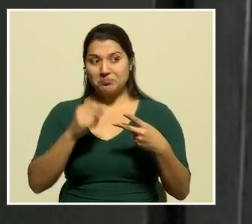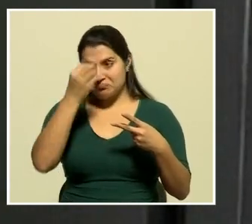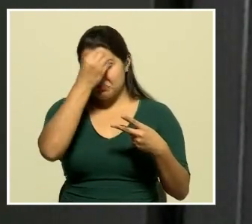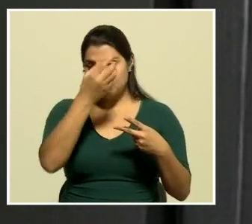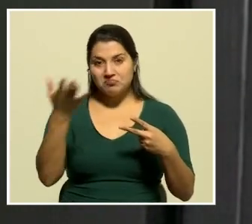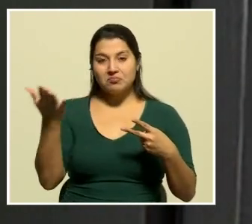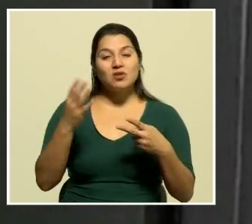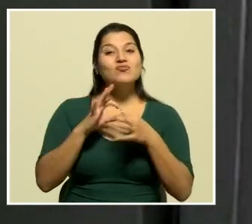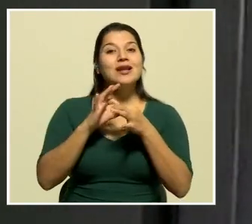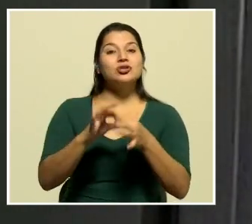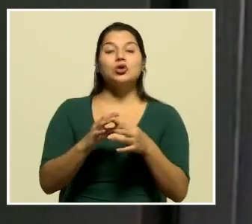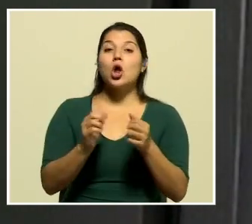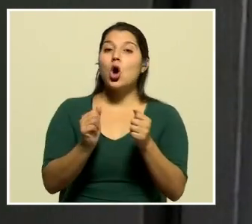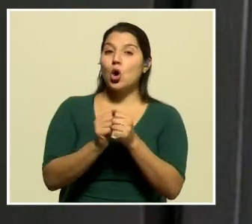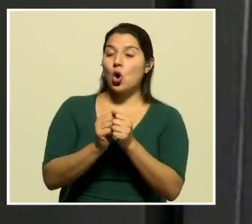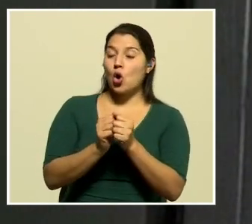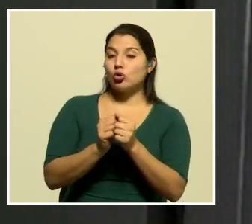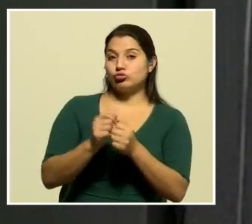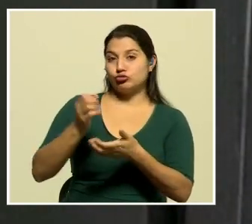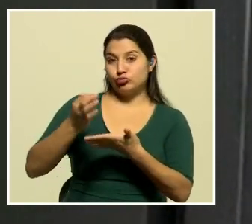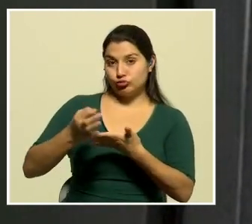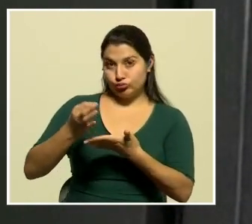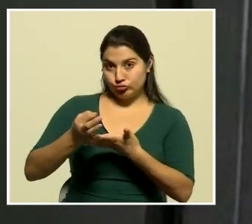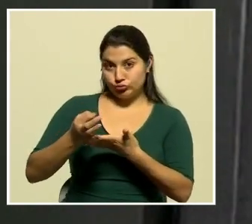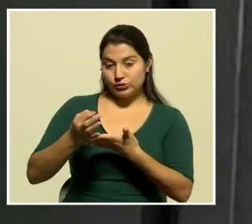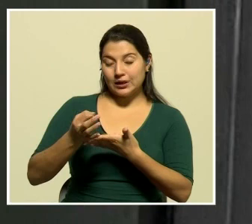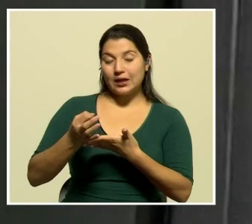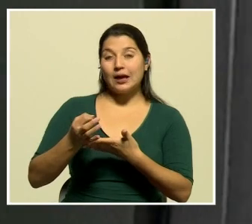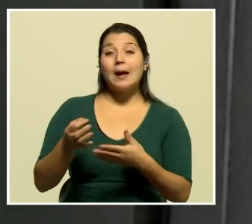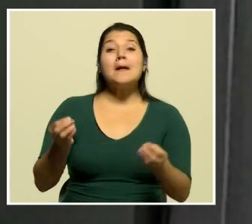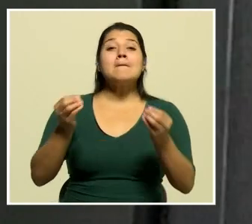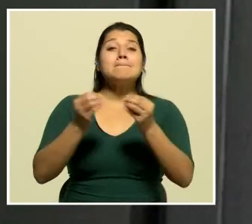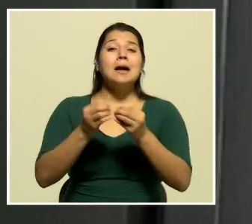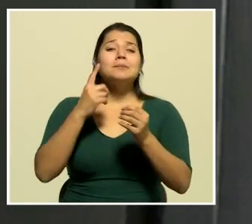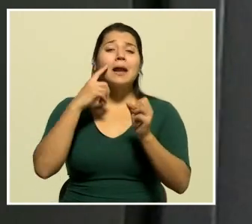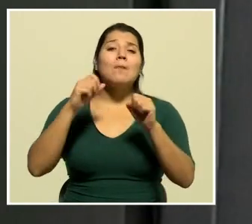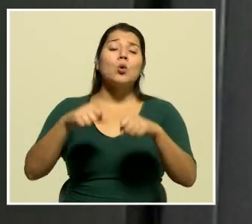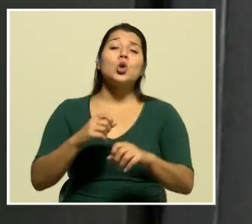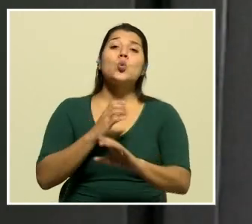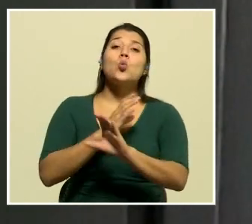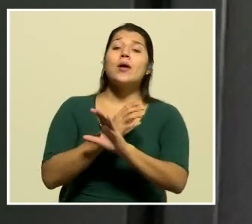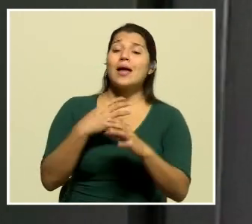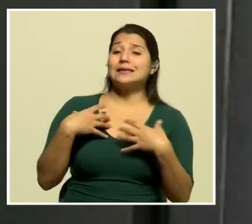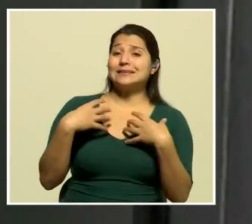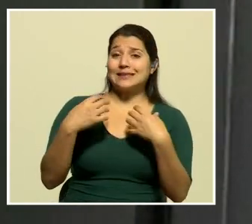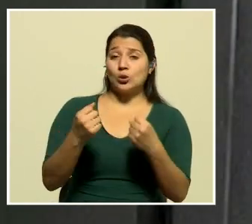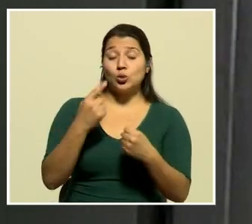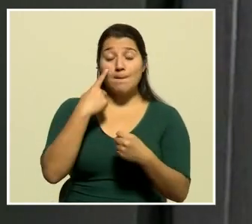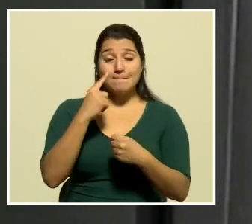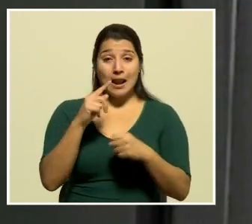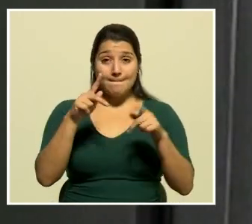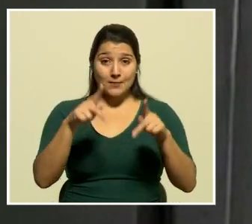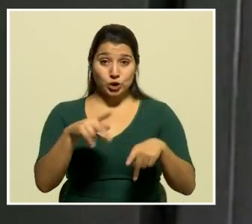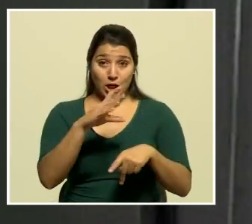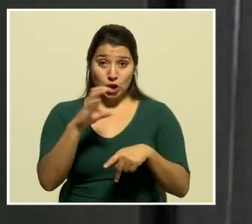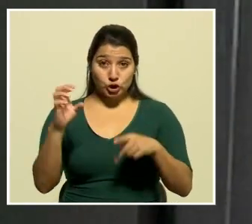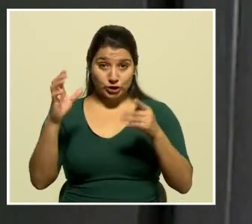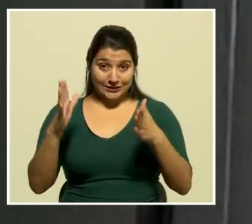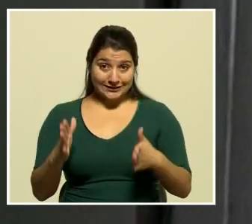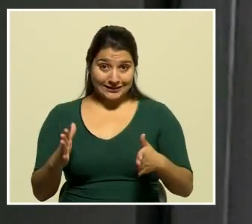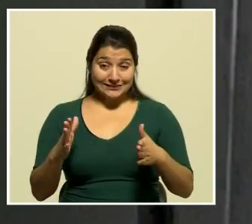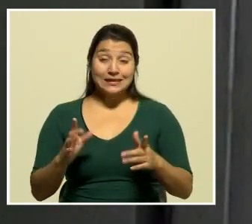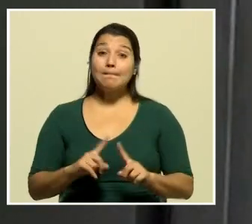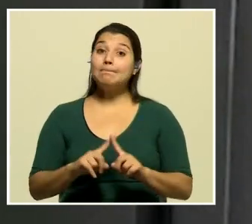con respecto al tema de la frontera, sobre todo para resguardar la salud de los y las costarricenses. Sin embargo,